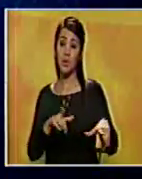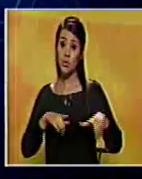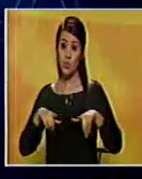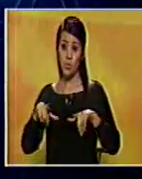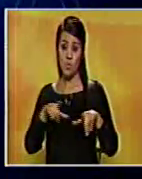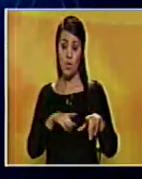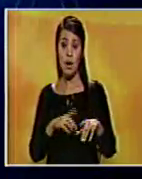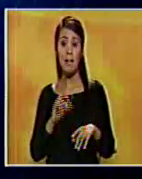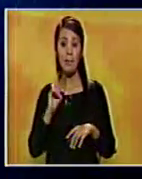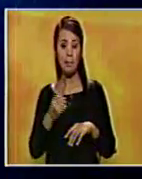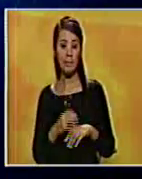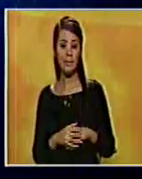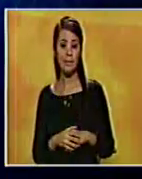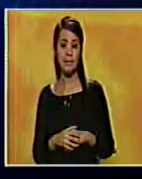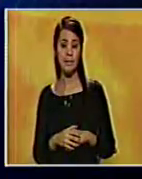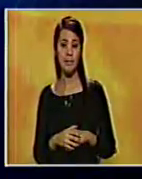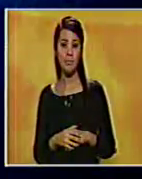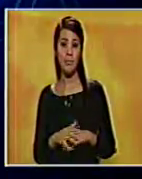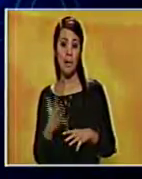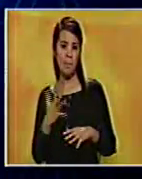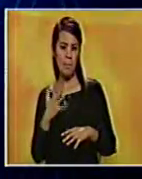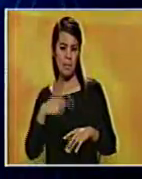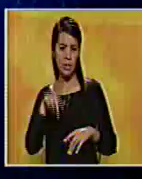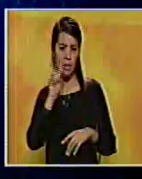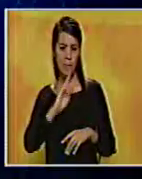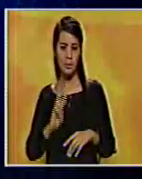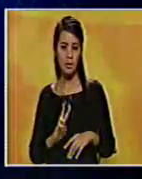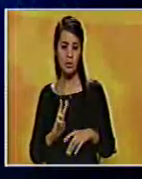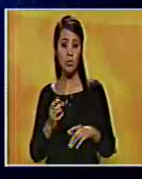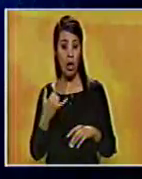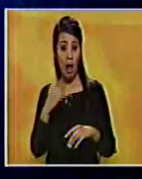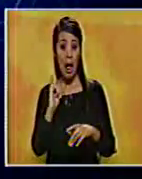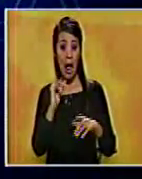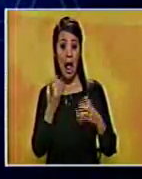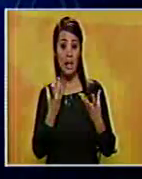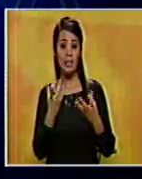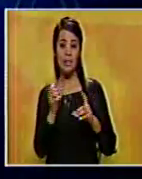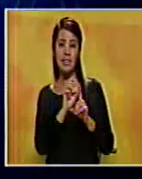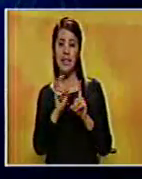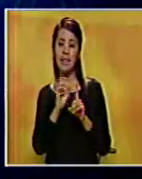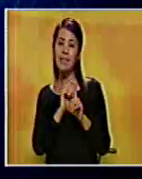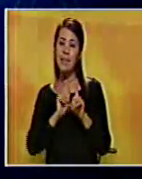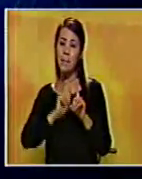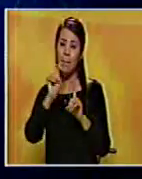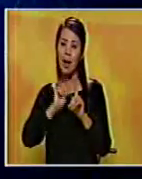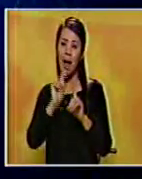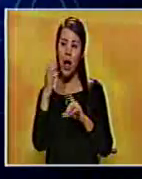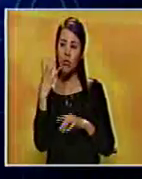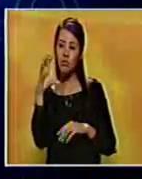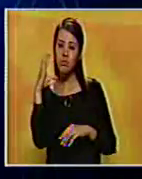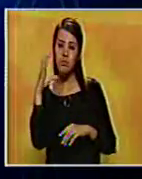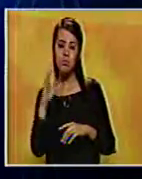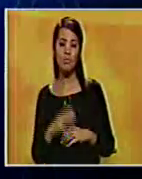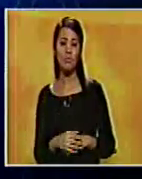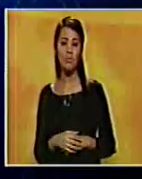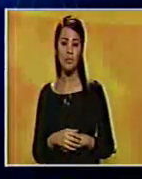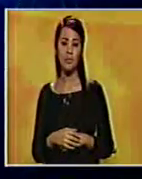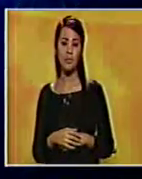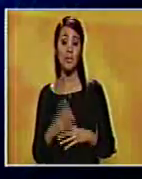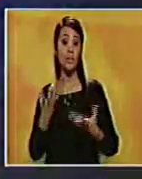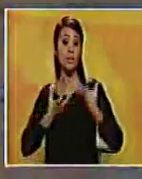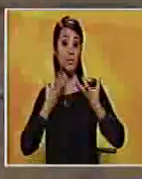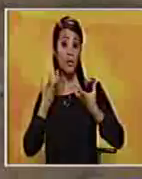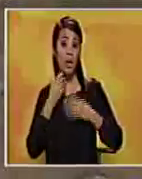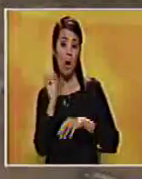el 70% de la superficie de venezuela tiene condiciones atmosféricas para criar este vector por esto que al presentar fiebre